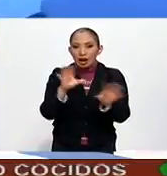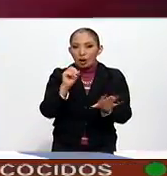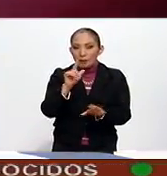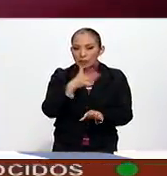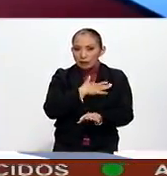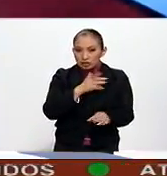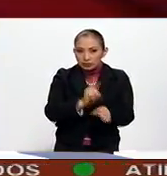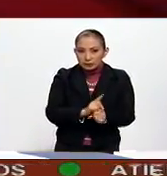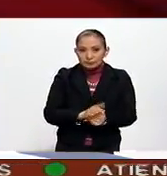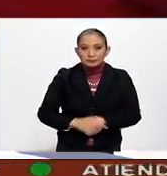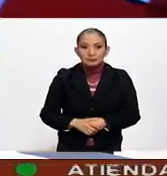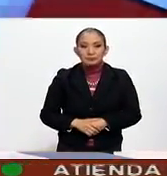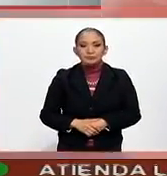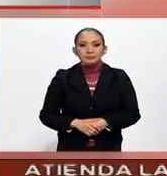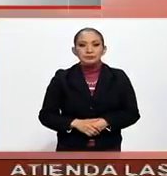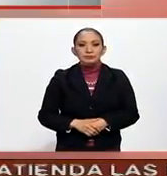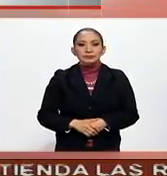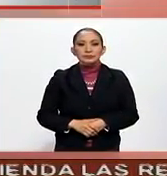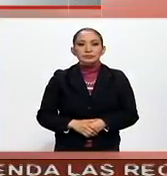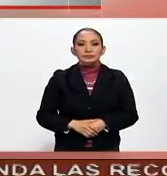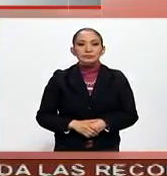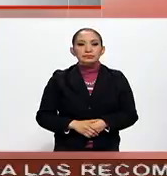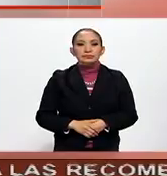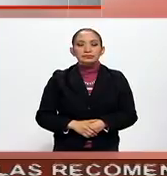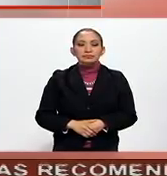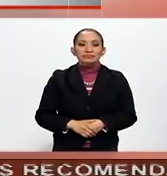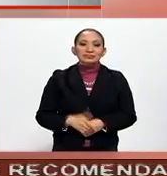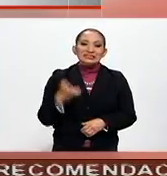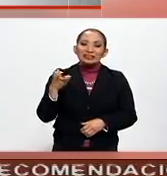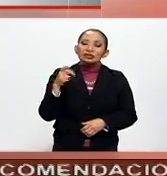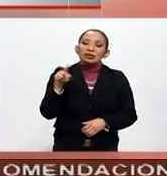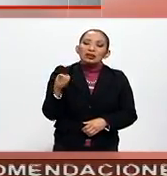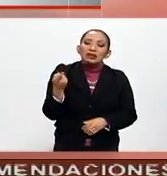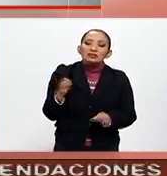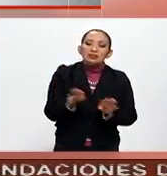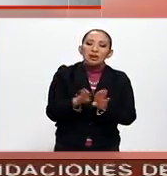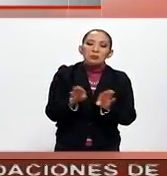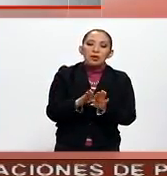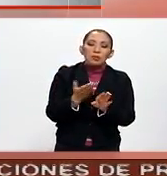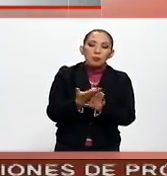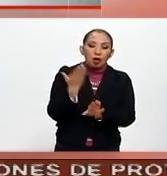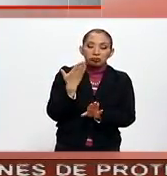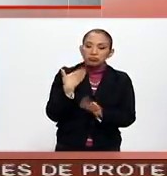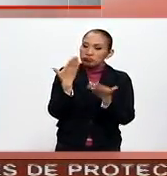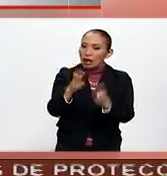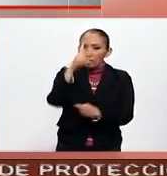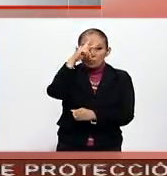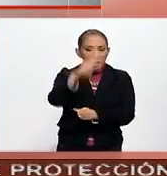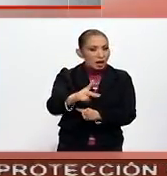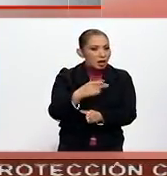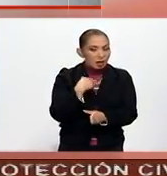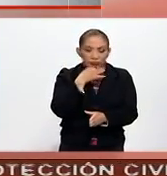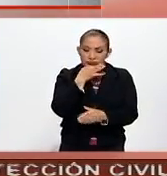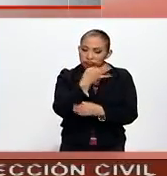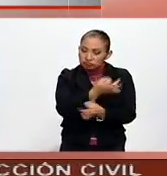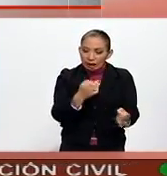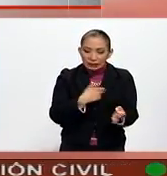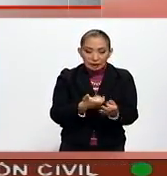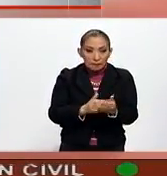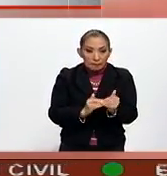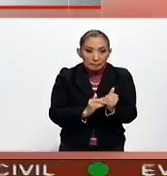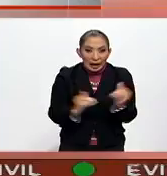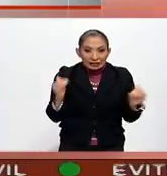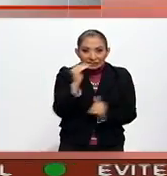buen día. Buenos días. Pues mira, fue muy contundente el Banco de México al hacer este